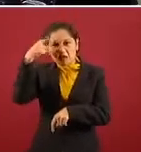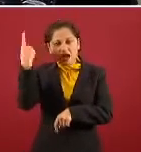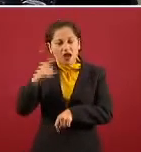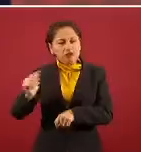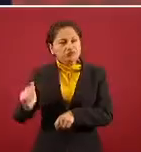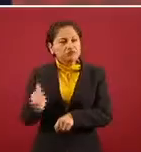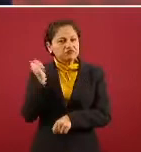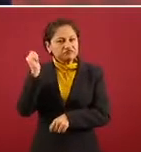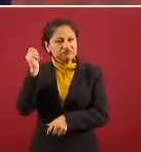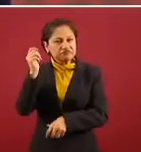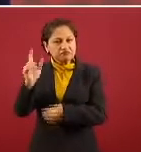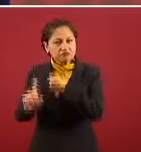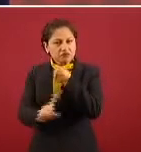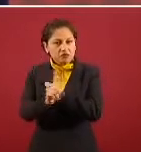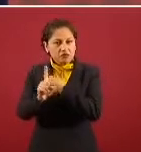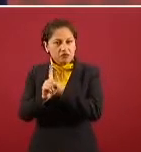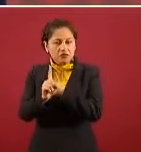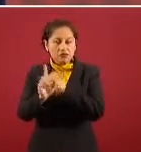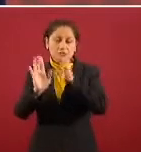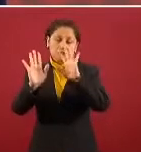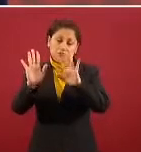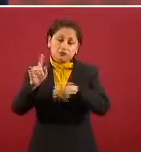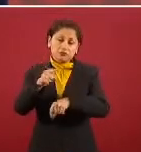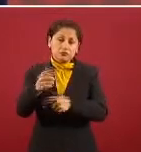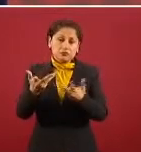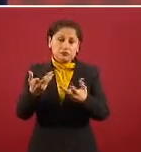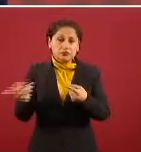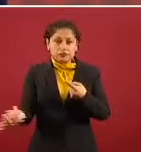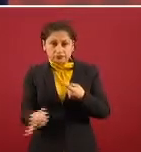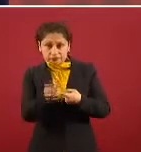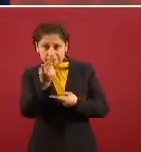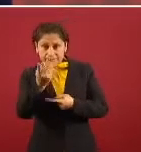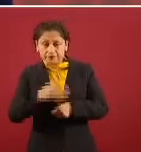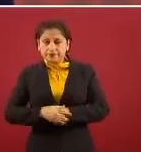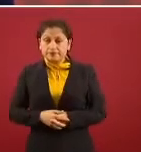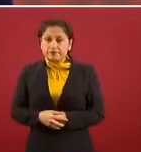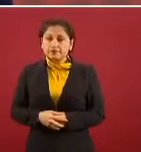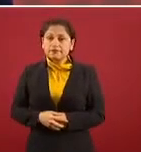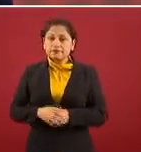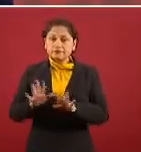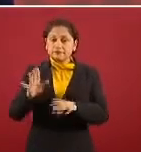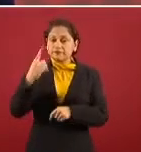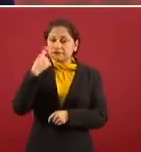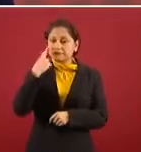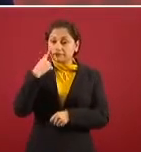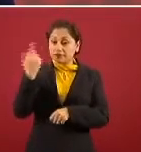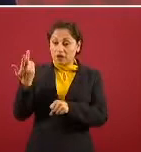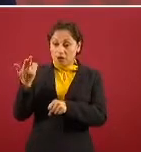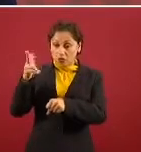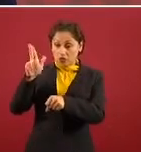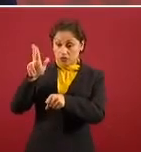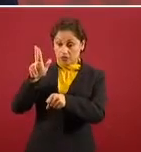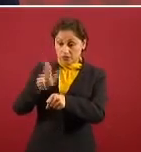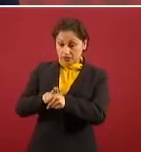Bueno, mire, los hospitales que quedaron inconclusos se están